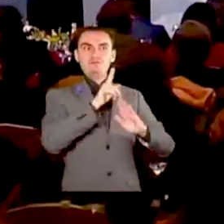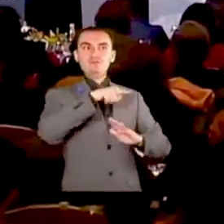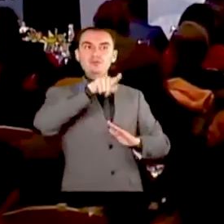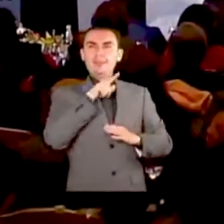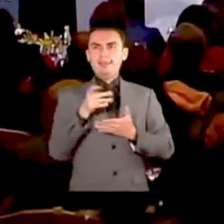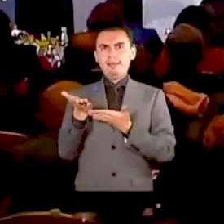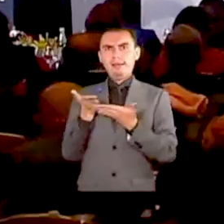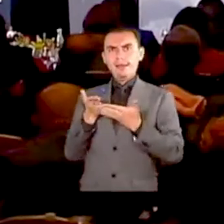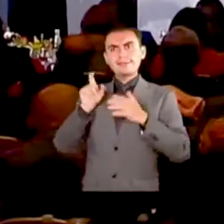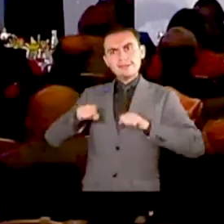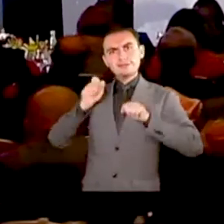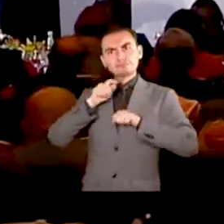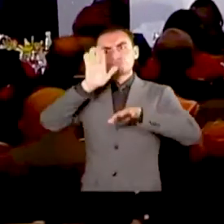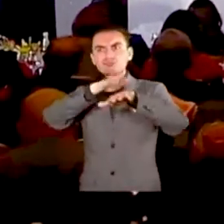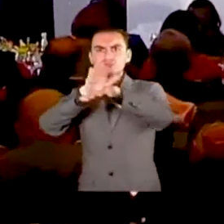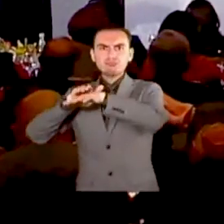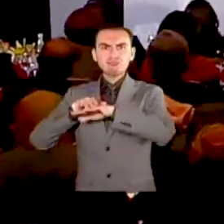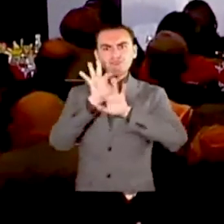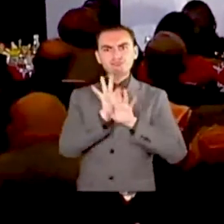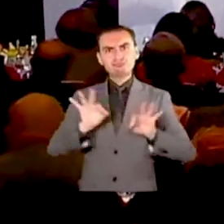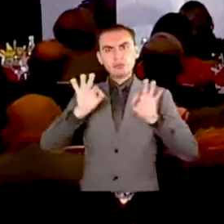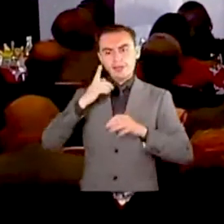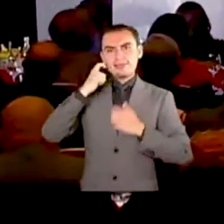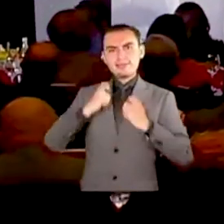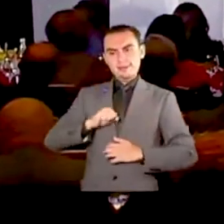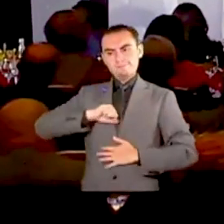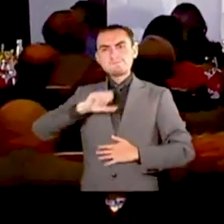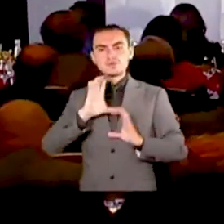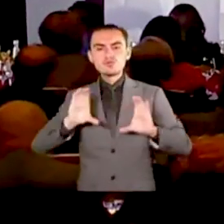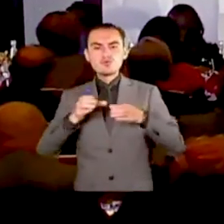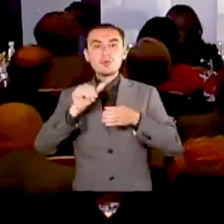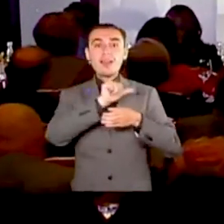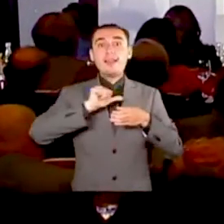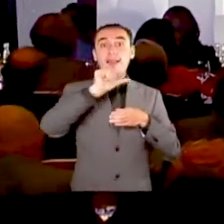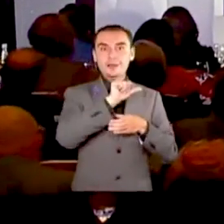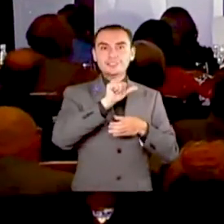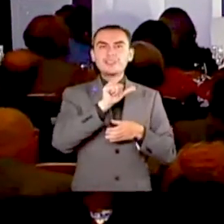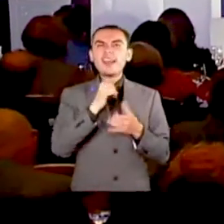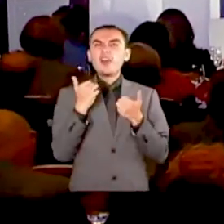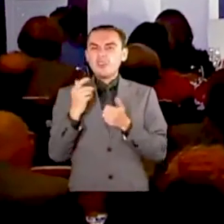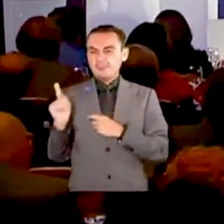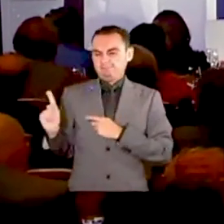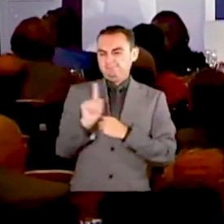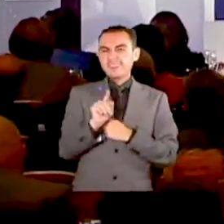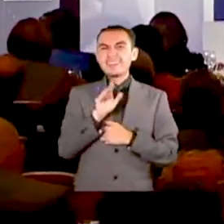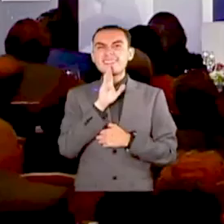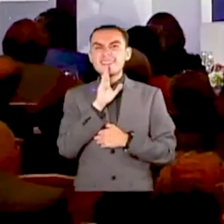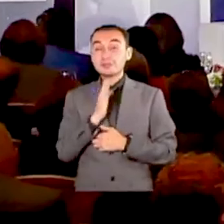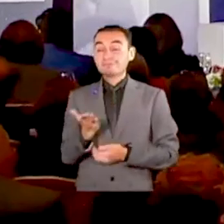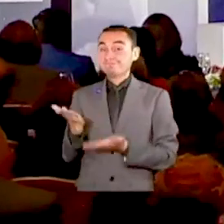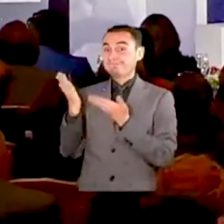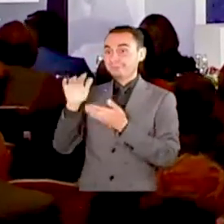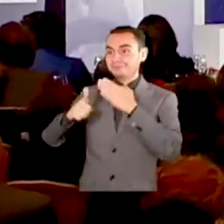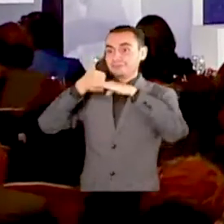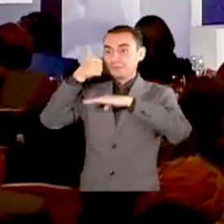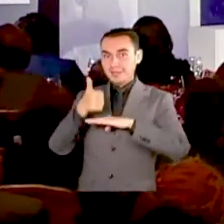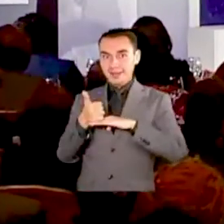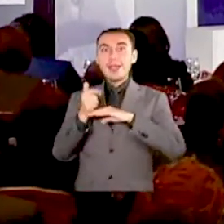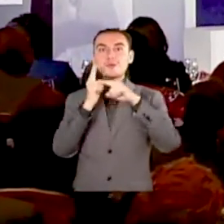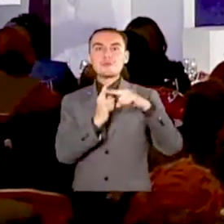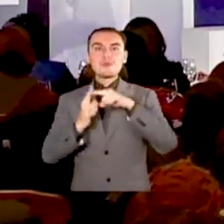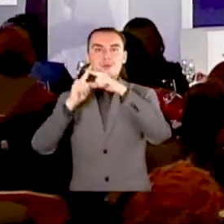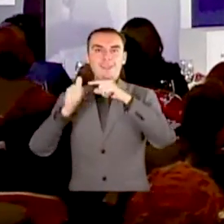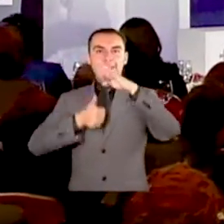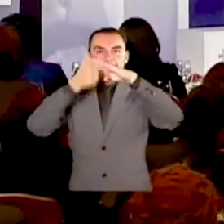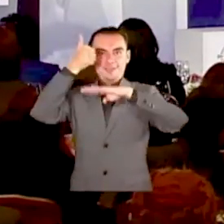de protección y promoción efectivas de los derechos de la mujer, está con nosotros la señora Procuradora General de